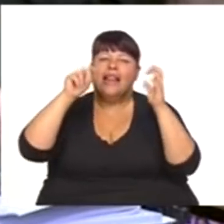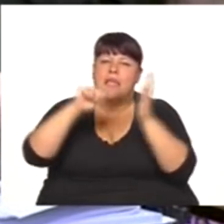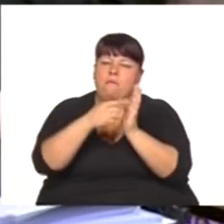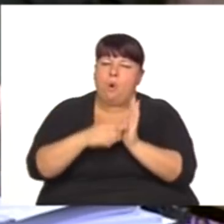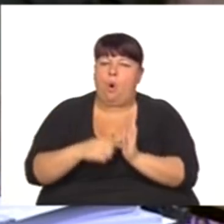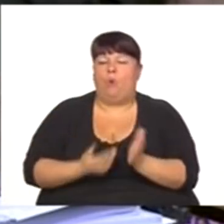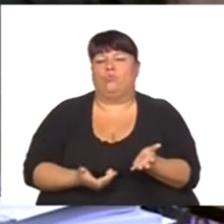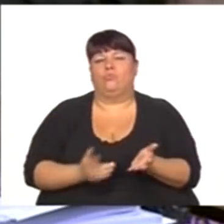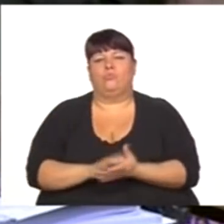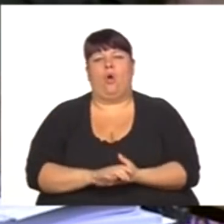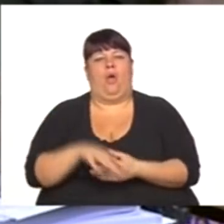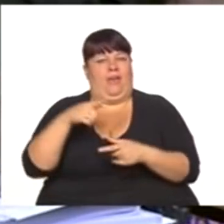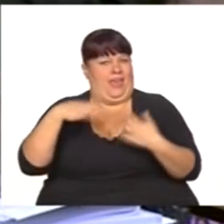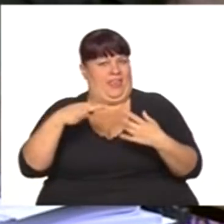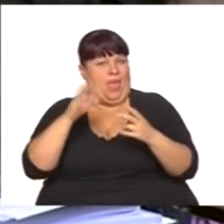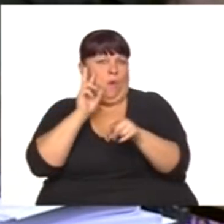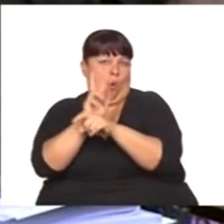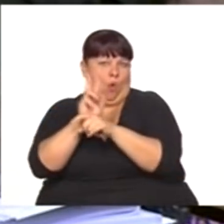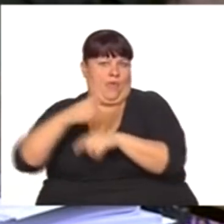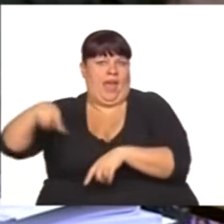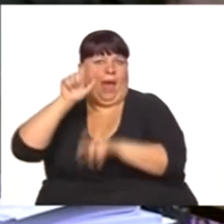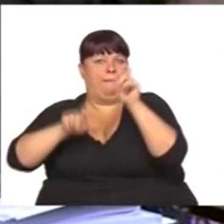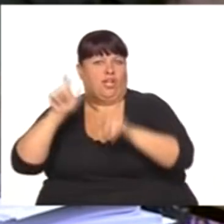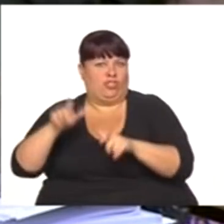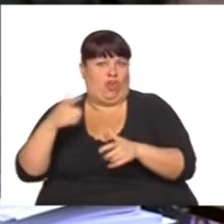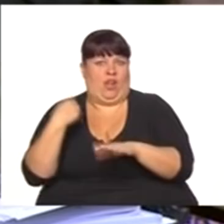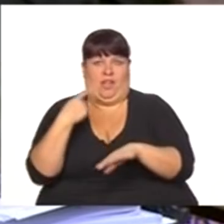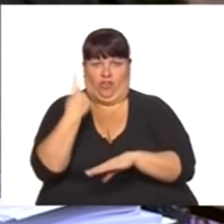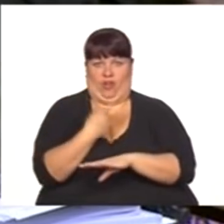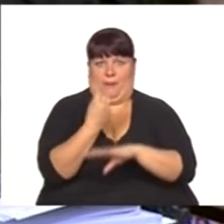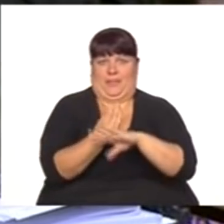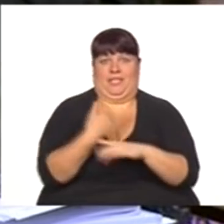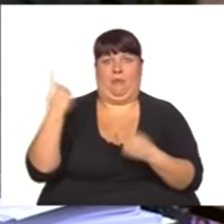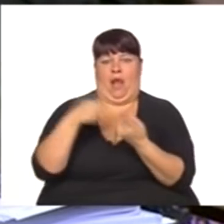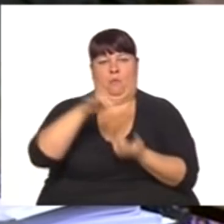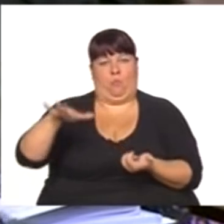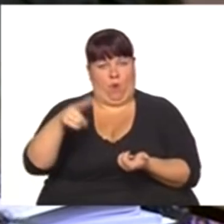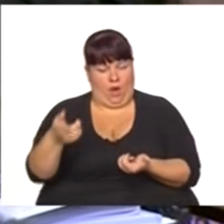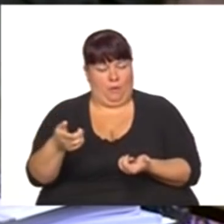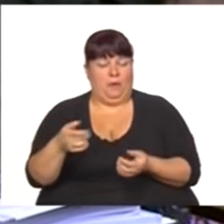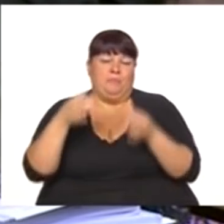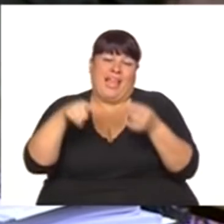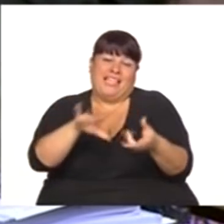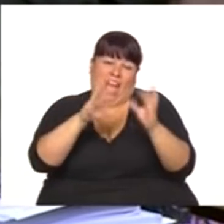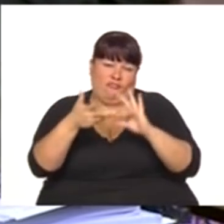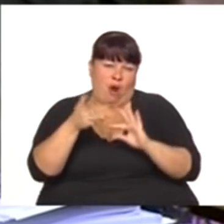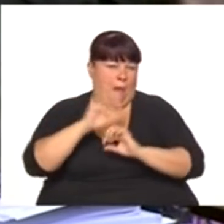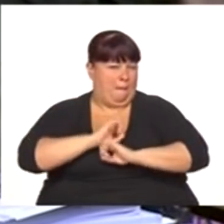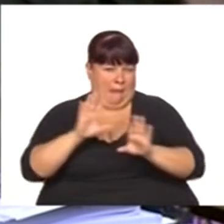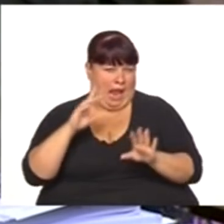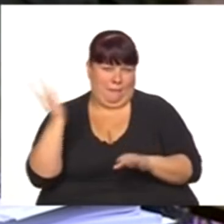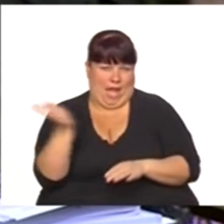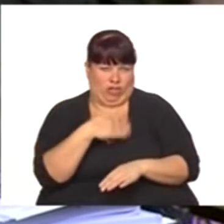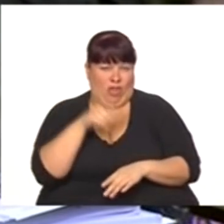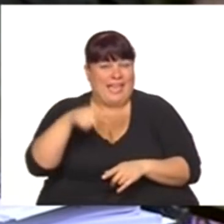cuestiones por las que debemos velar por nuestros ciudadanos y nuestros representados. Y si bien este método es malo para cualquier